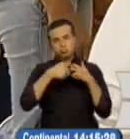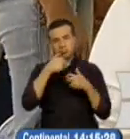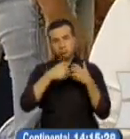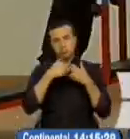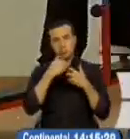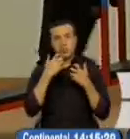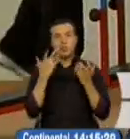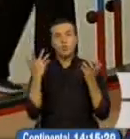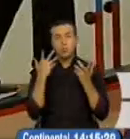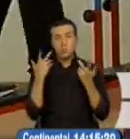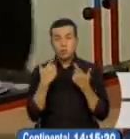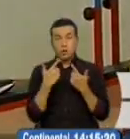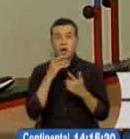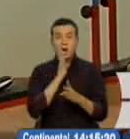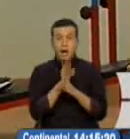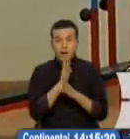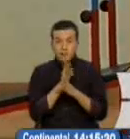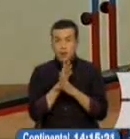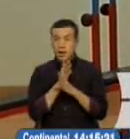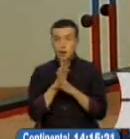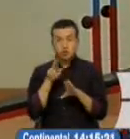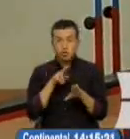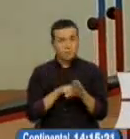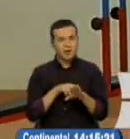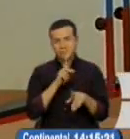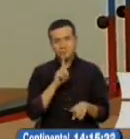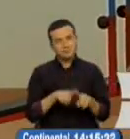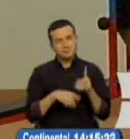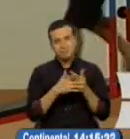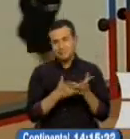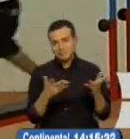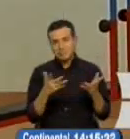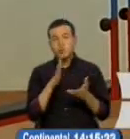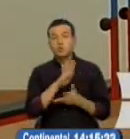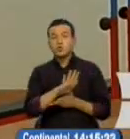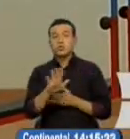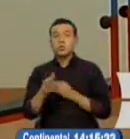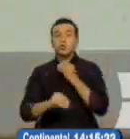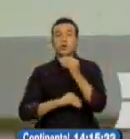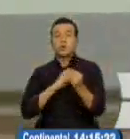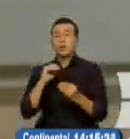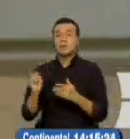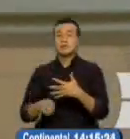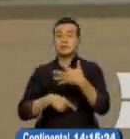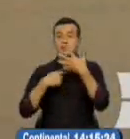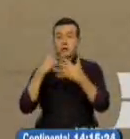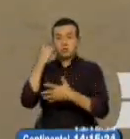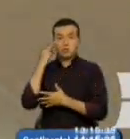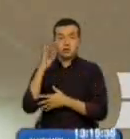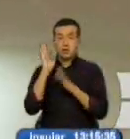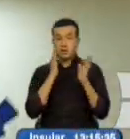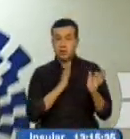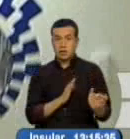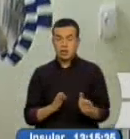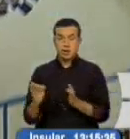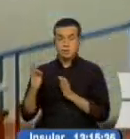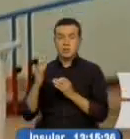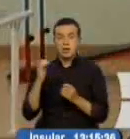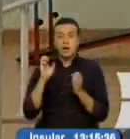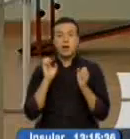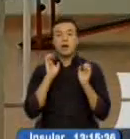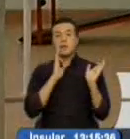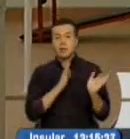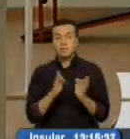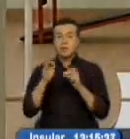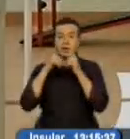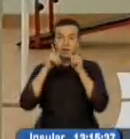de movilizarse y hablar como otros niños de su edad. Ellos asistieron al sexto día de terapia física y de lenguaje y ya